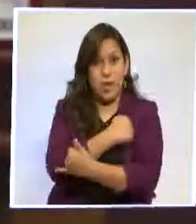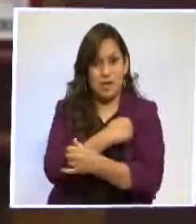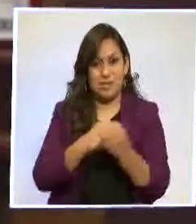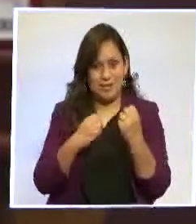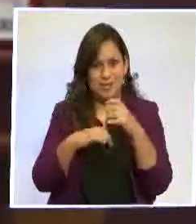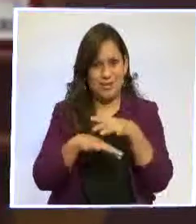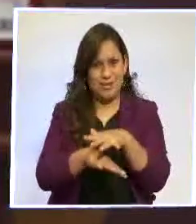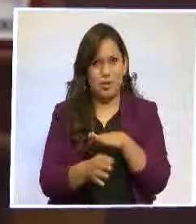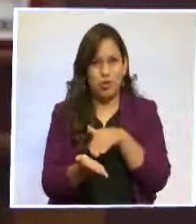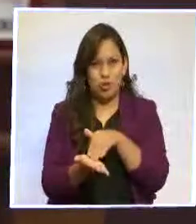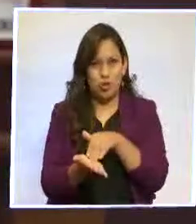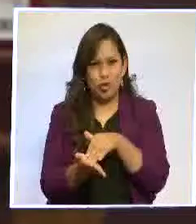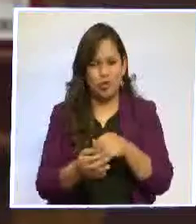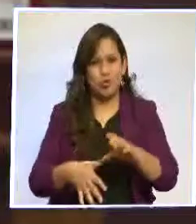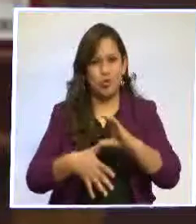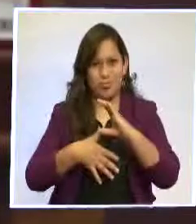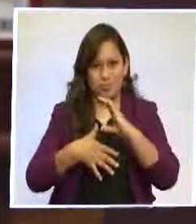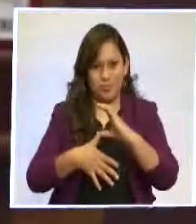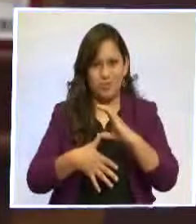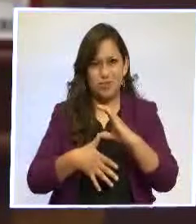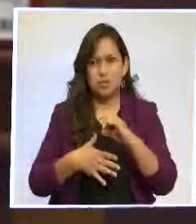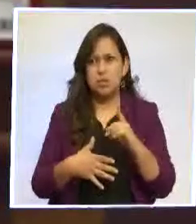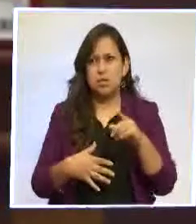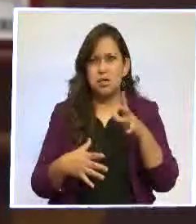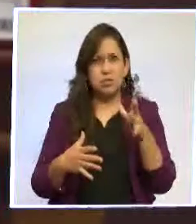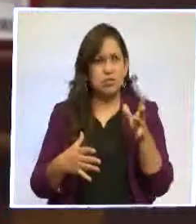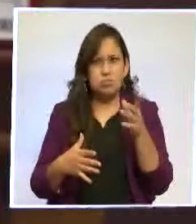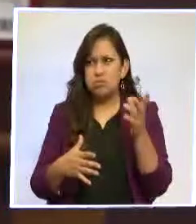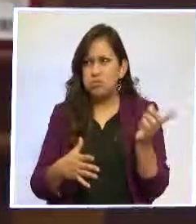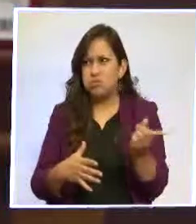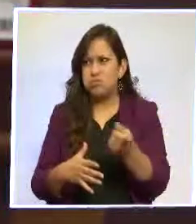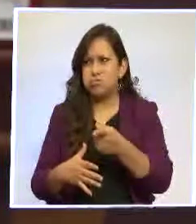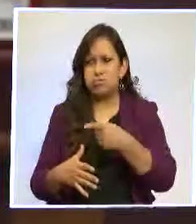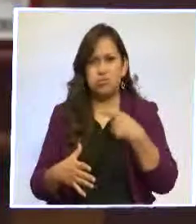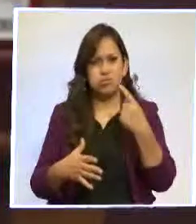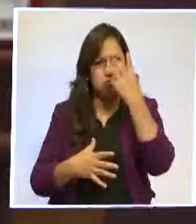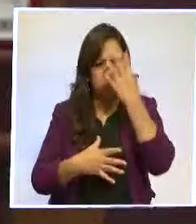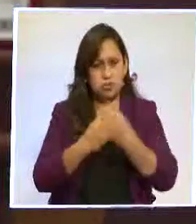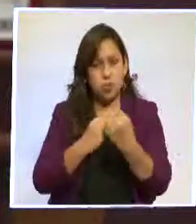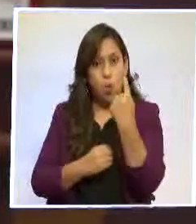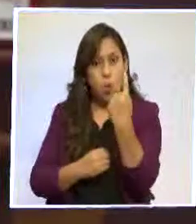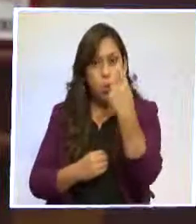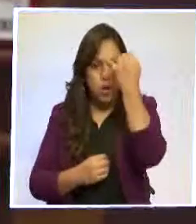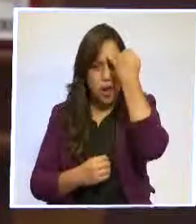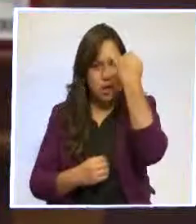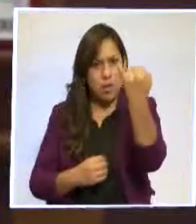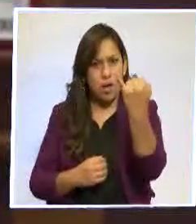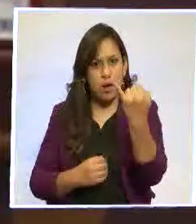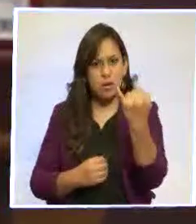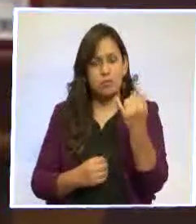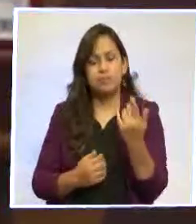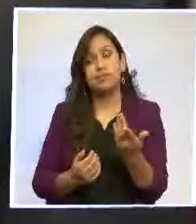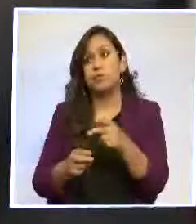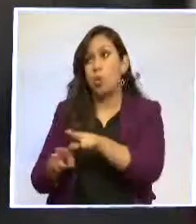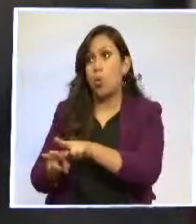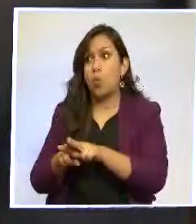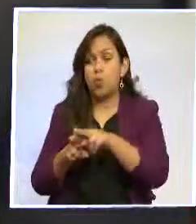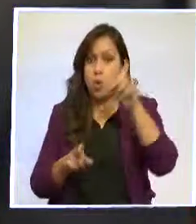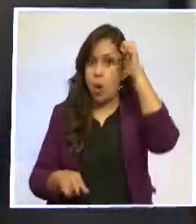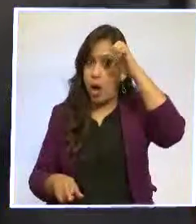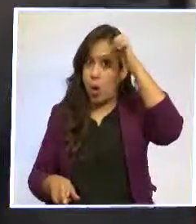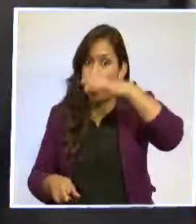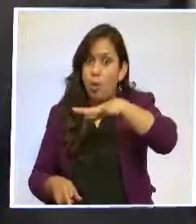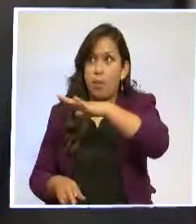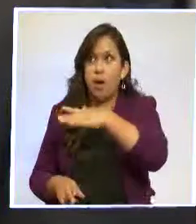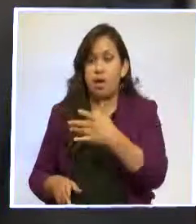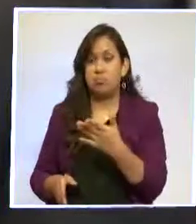seno de la Unión Europea, no ocurre en los grandes mecanismos integracionistas que ha tenido el planeta. Y no ocurre en la Unión Europea, pese a que ya tiene varios